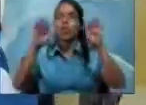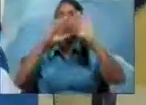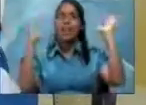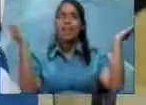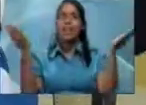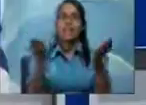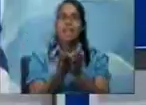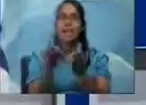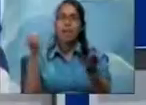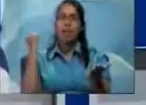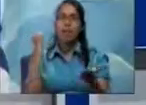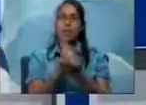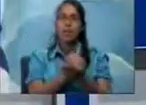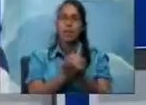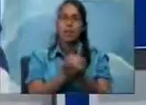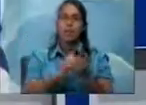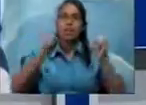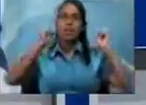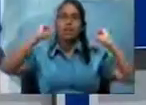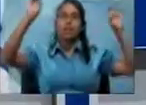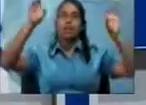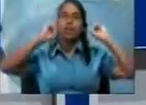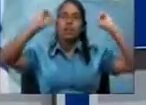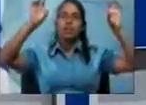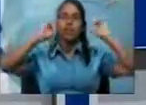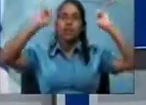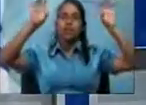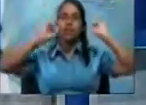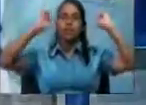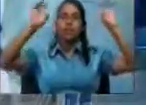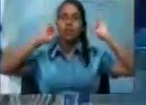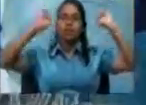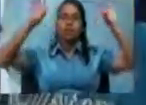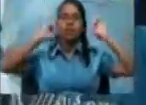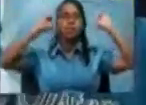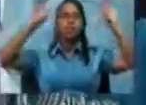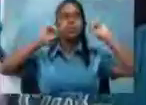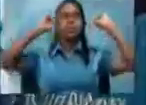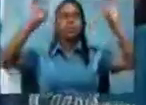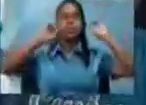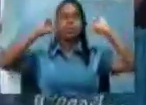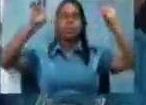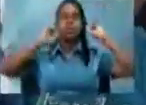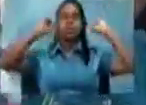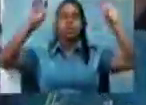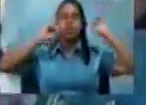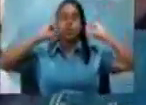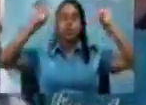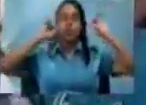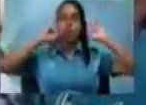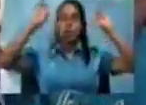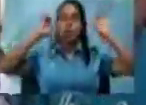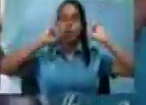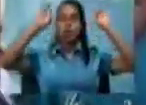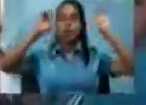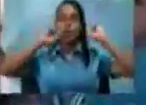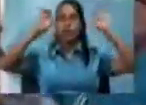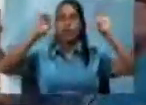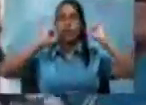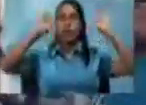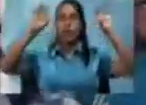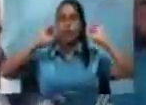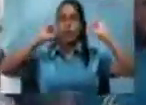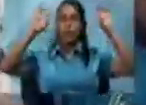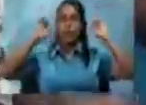tierra tenemos que vivir bajo la palabra Bendito sea el señor